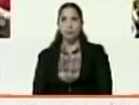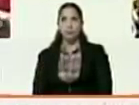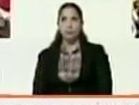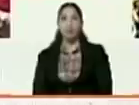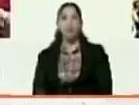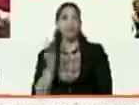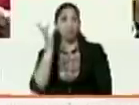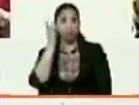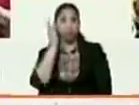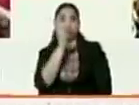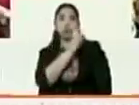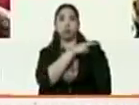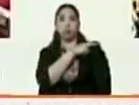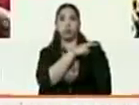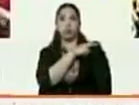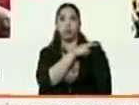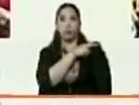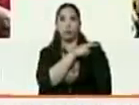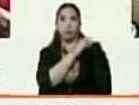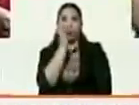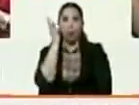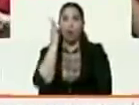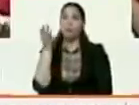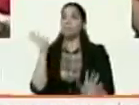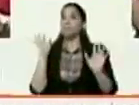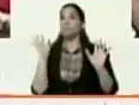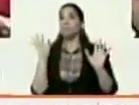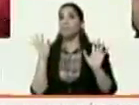...jefas son jefas... ...son las mujeres pues...